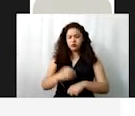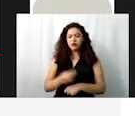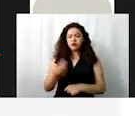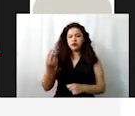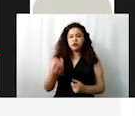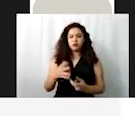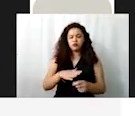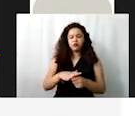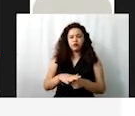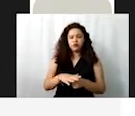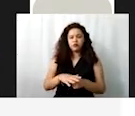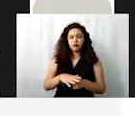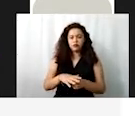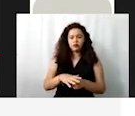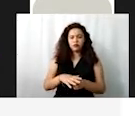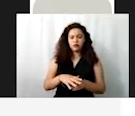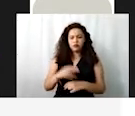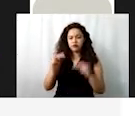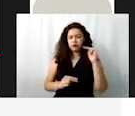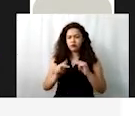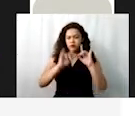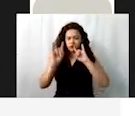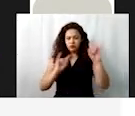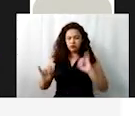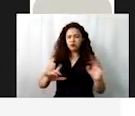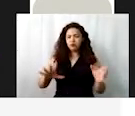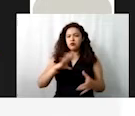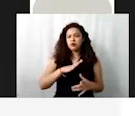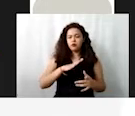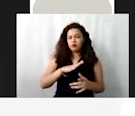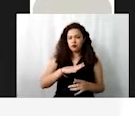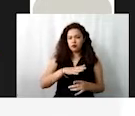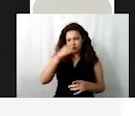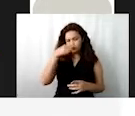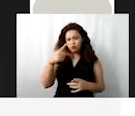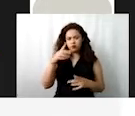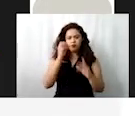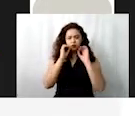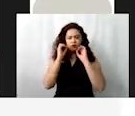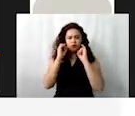cuáles son los diferentes niveles jerárquicos que existen en su organización.